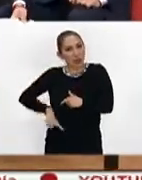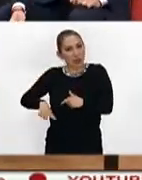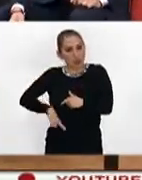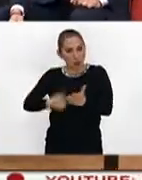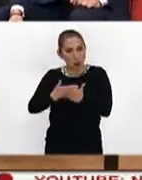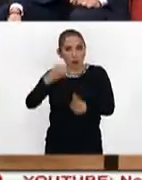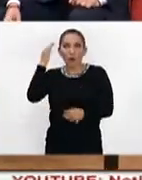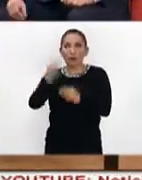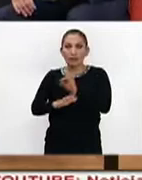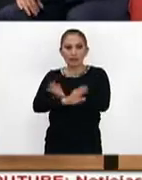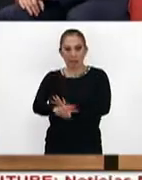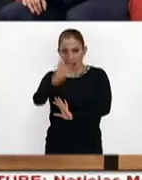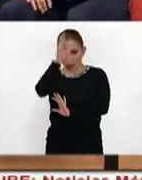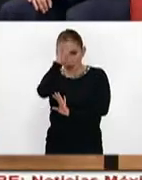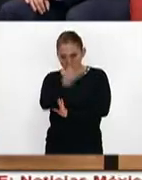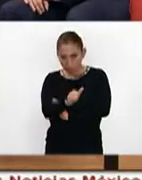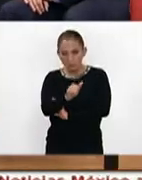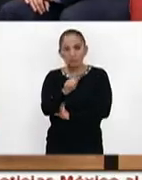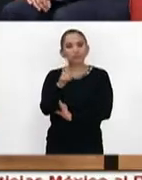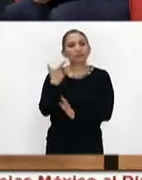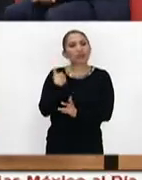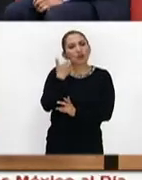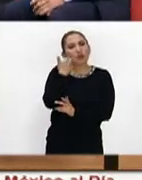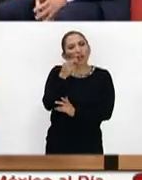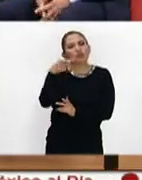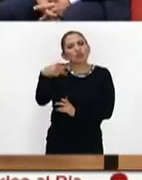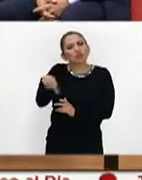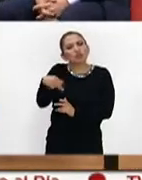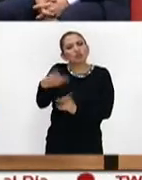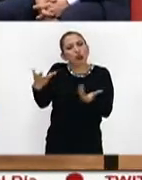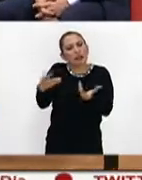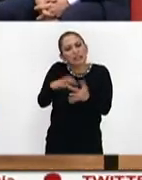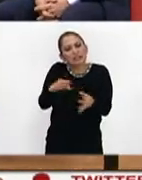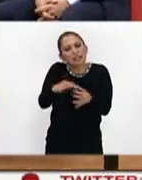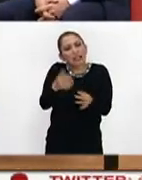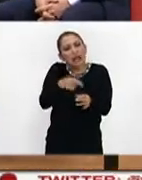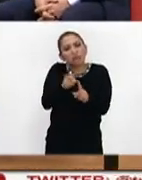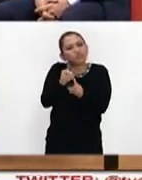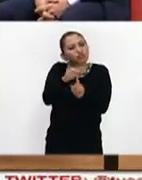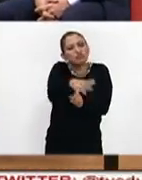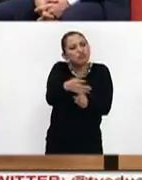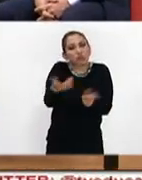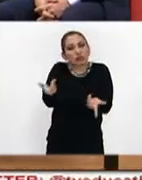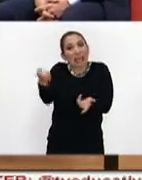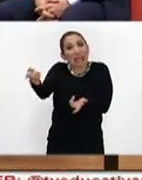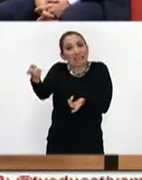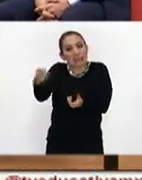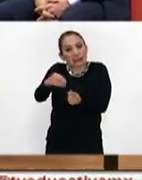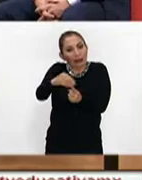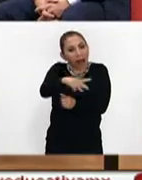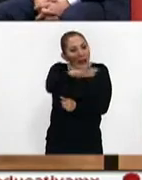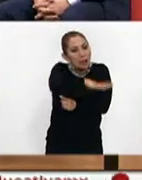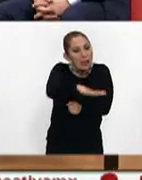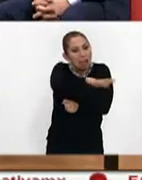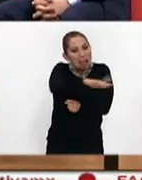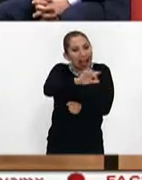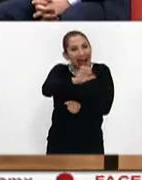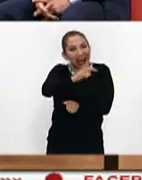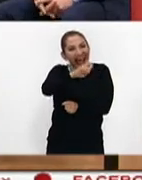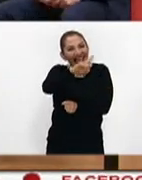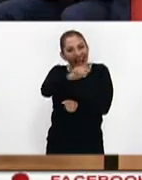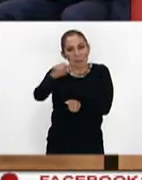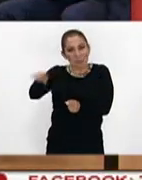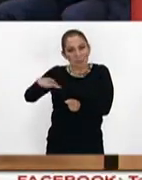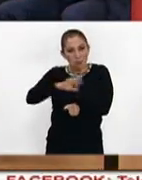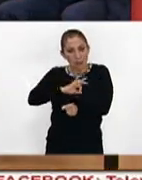gobierno, finalmente hubo un acuerdo y quisiera que nos explicaras qué impacto va a tener para precisamente Angela Merkel